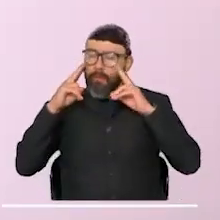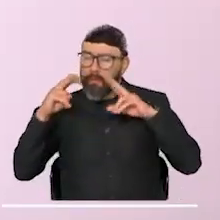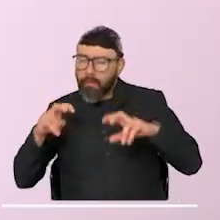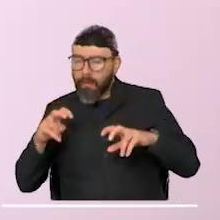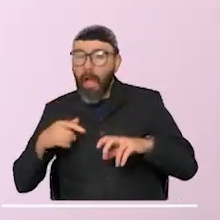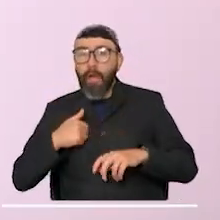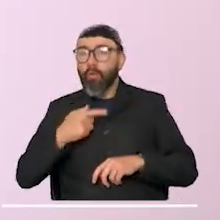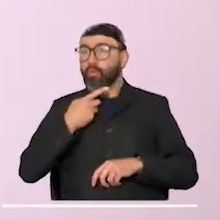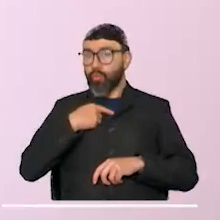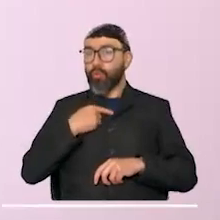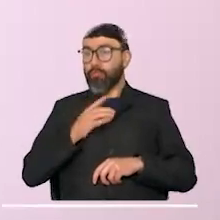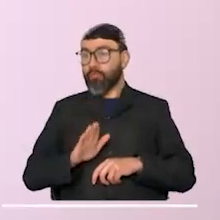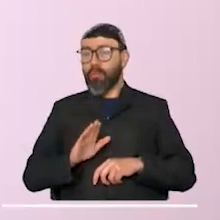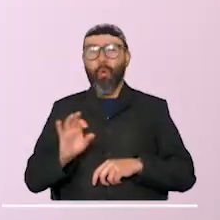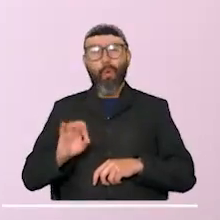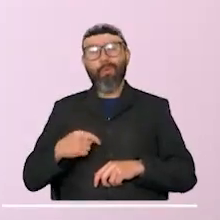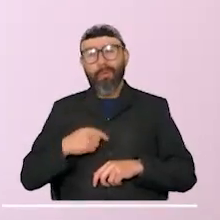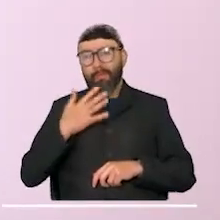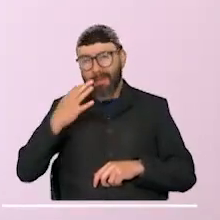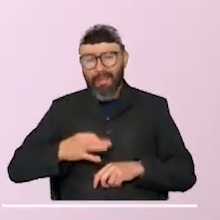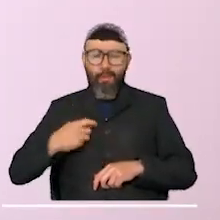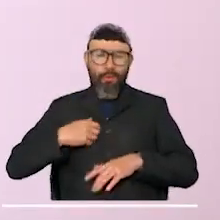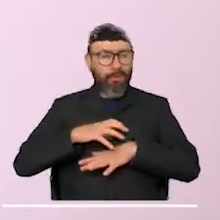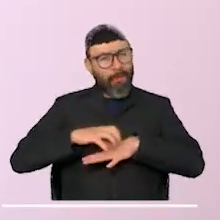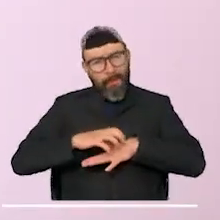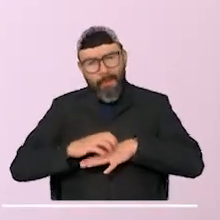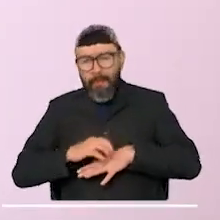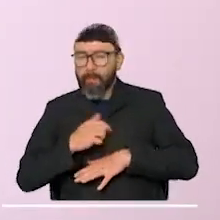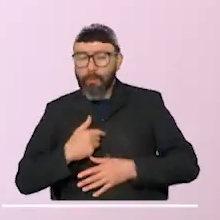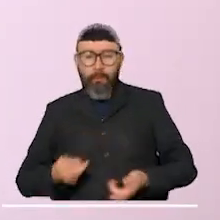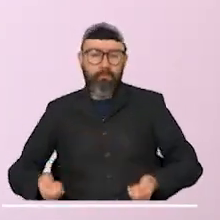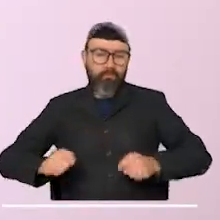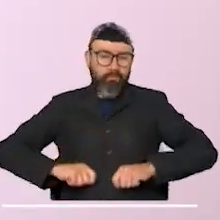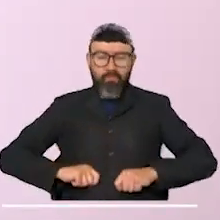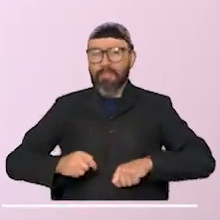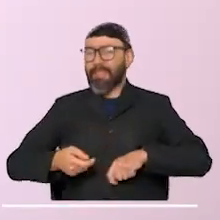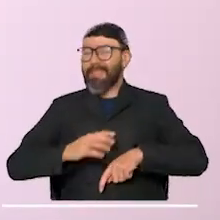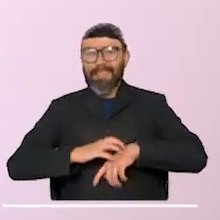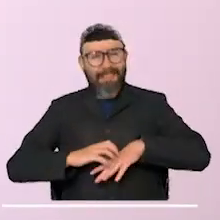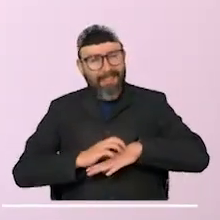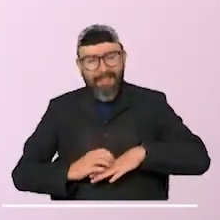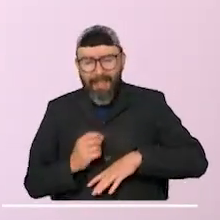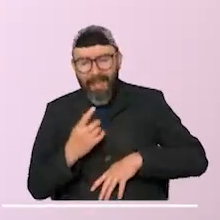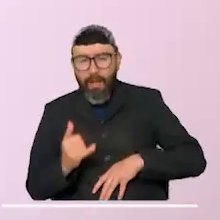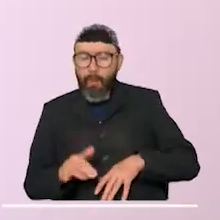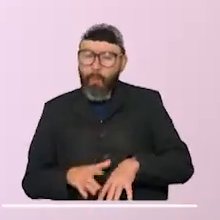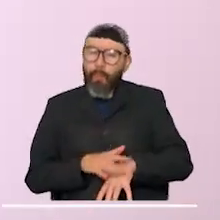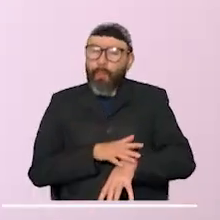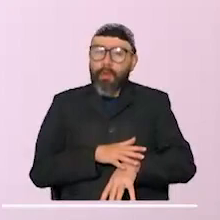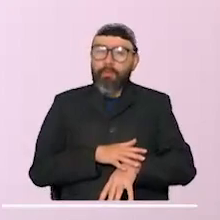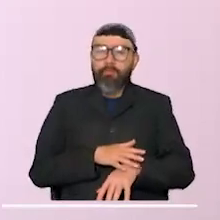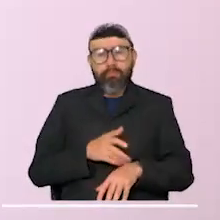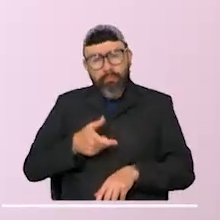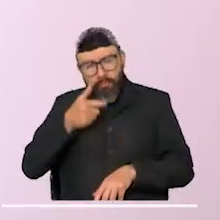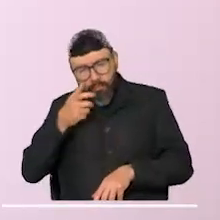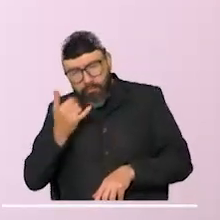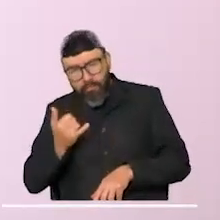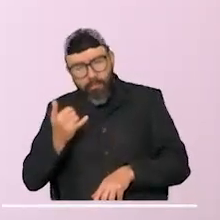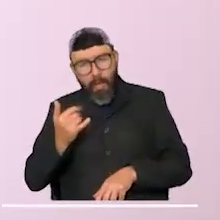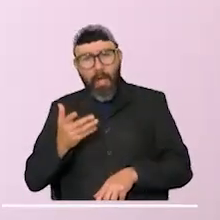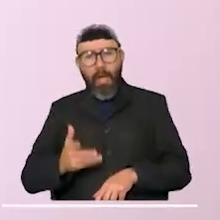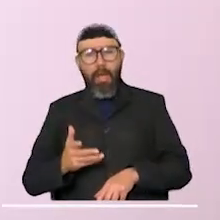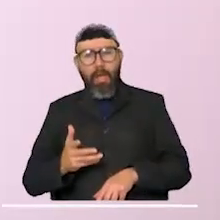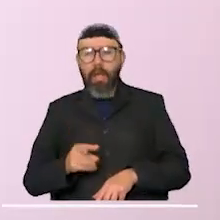gusto o si es realmente por una alergia o alguna hipersensibilidad a algunos de los productos y de esta misma forma identificar si puede ser porque es con